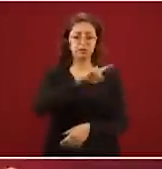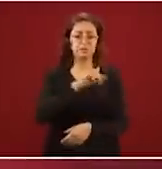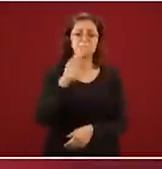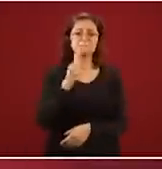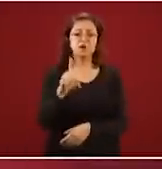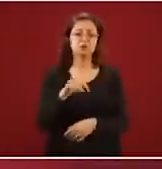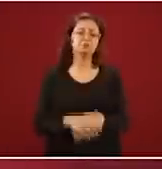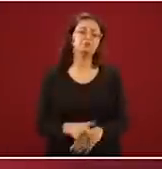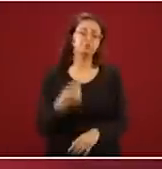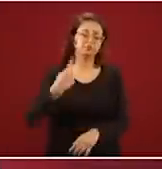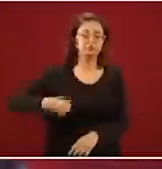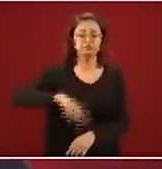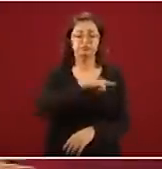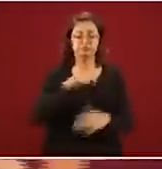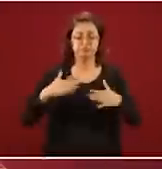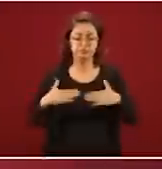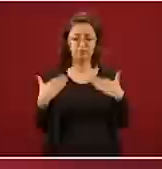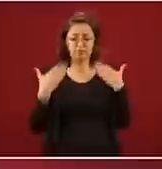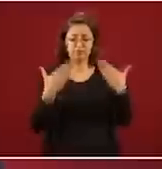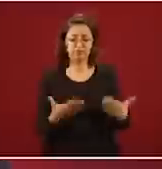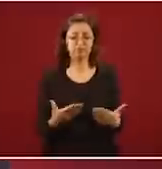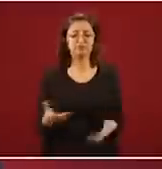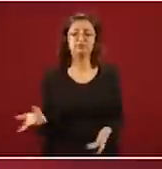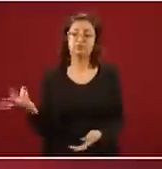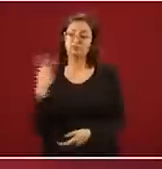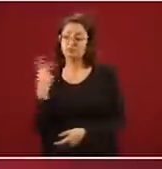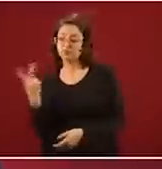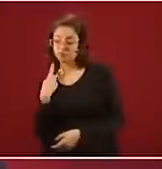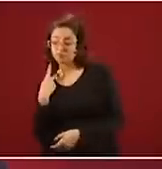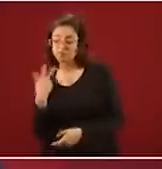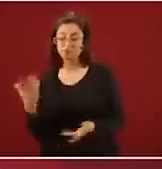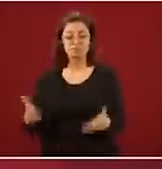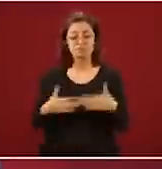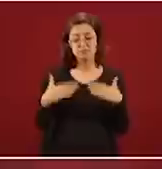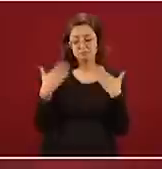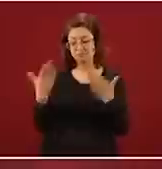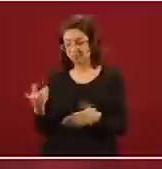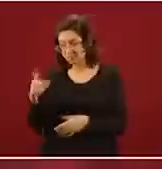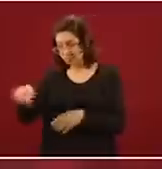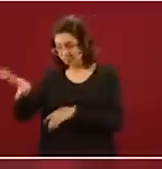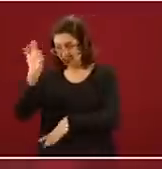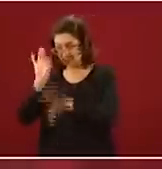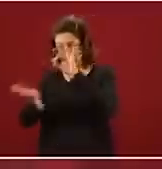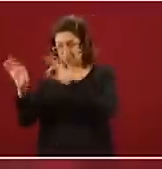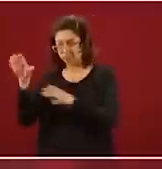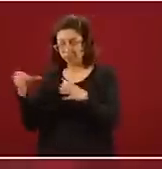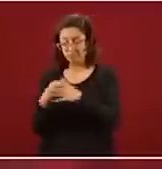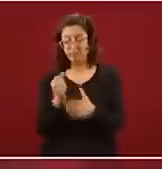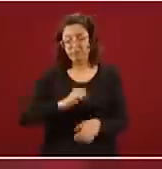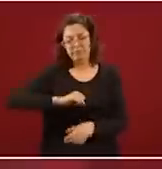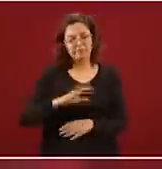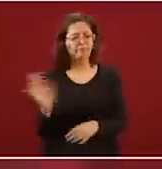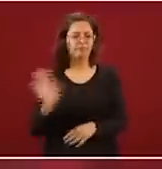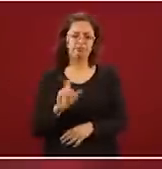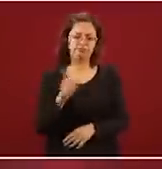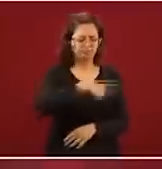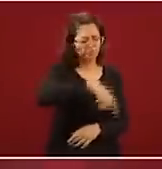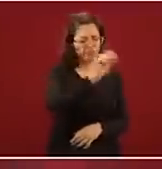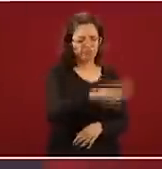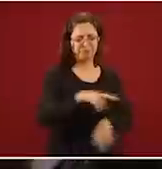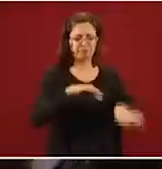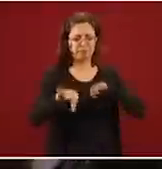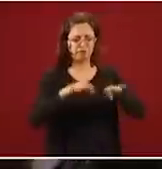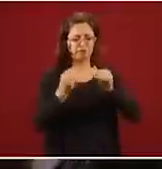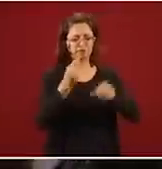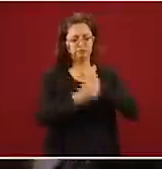confiamos, como dice el presidente, no en los políticos, no en los recomendados, sino confiamos en los que atienden la salud desde hace muchos años. A ver, ¿por